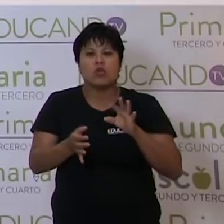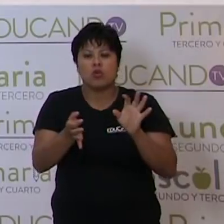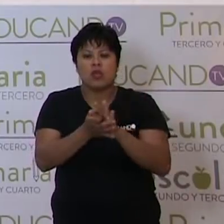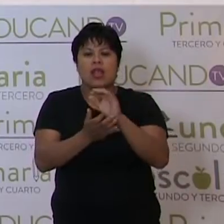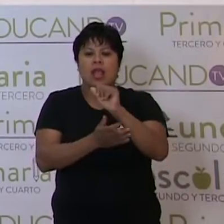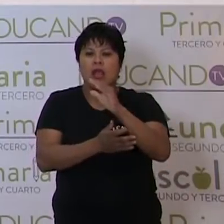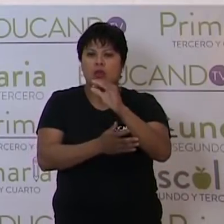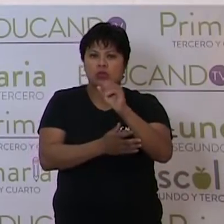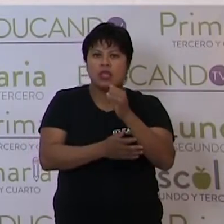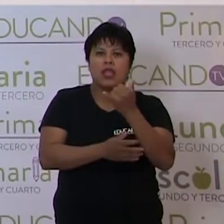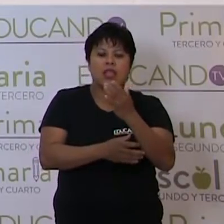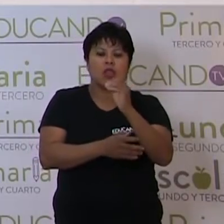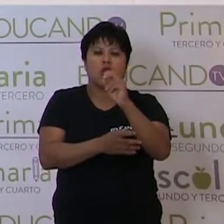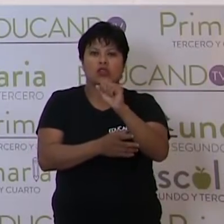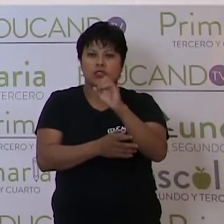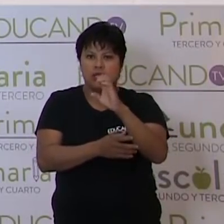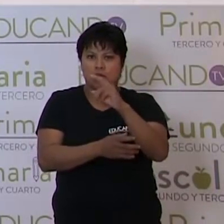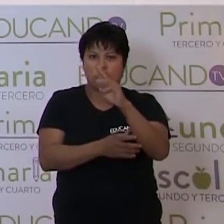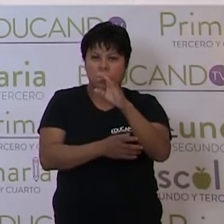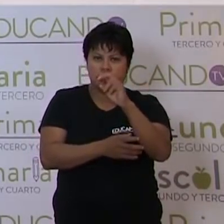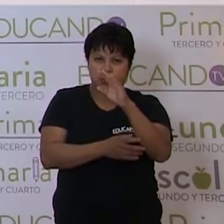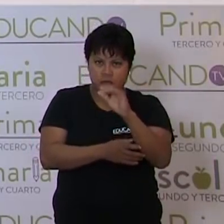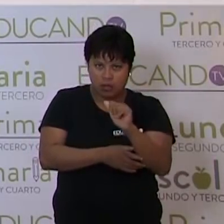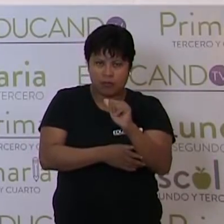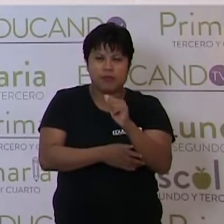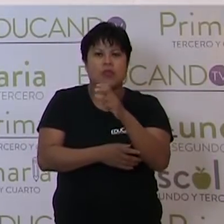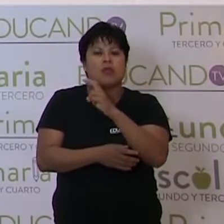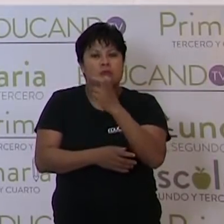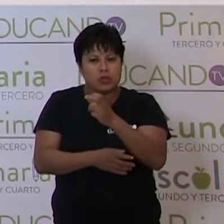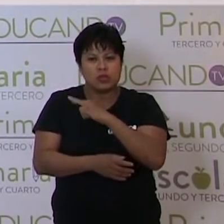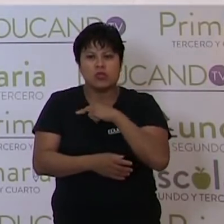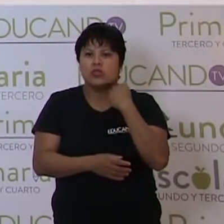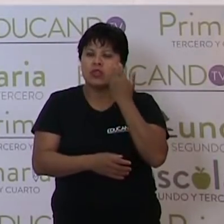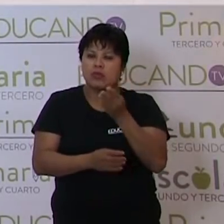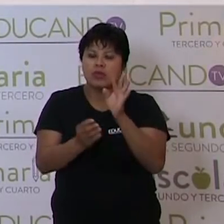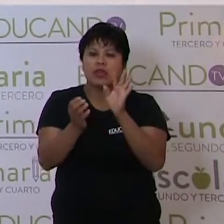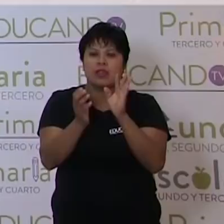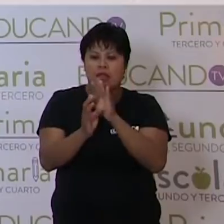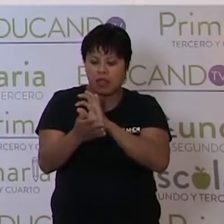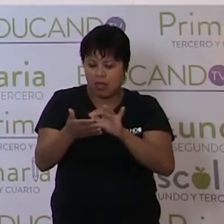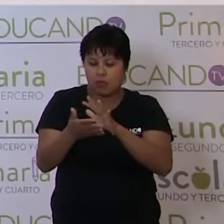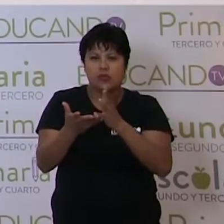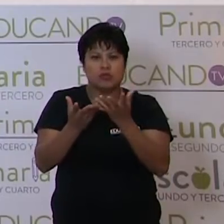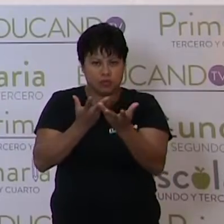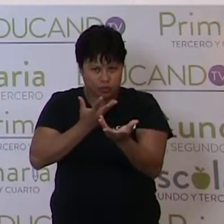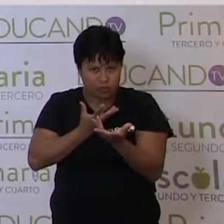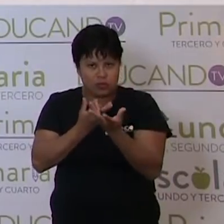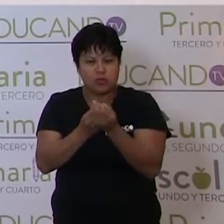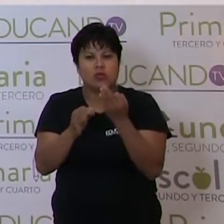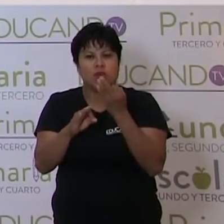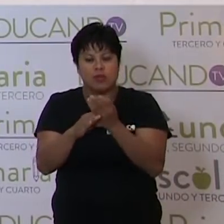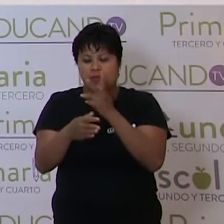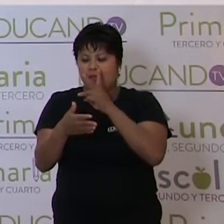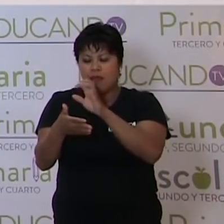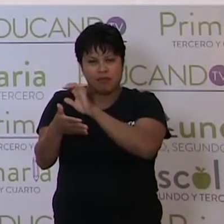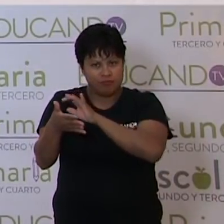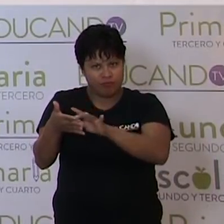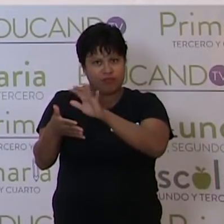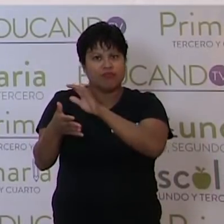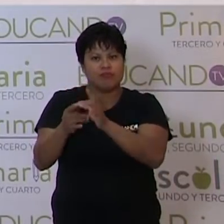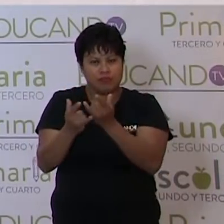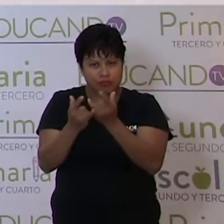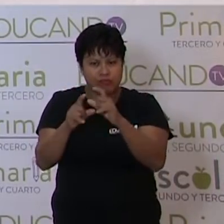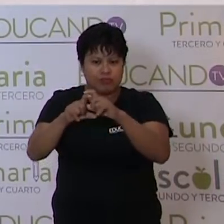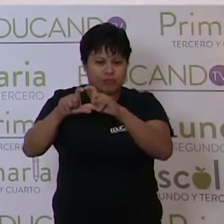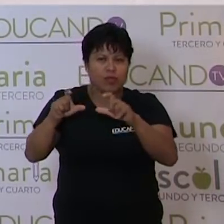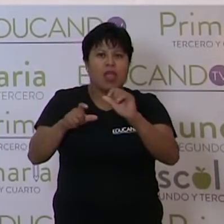consecuencias. Para eso, quiero que leamos juntos algunos textos que les traje hoy, que son